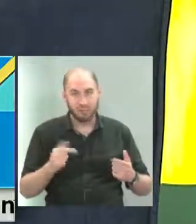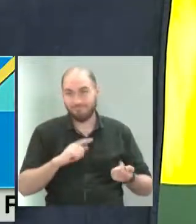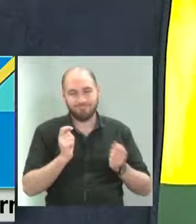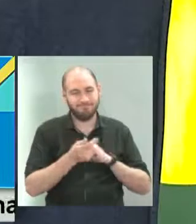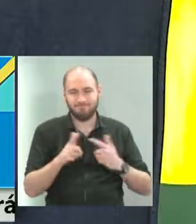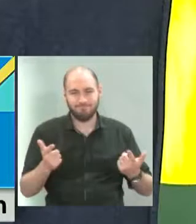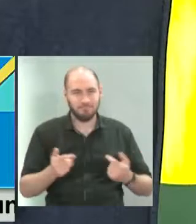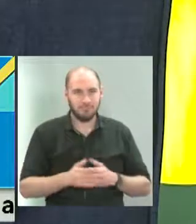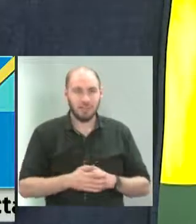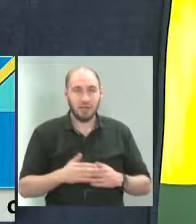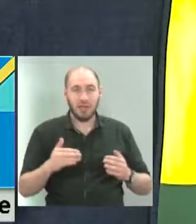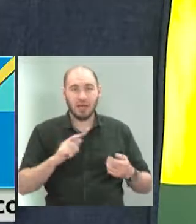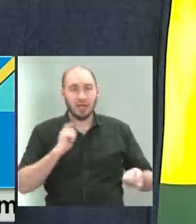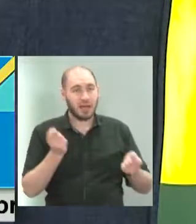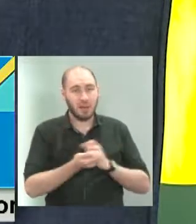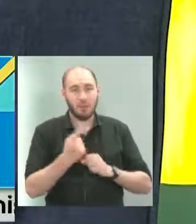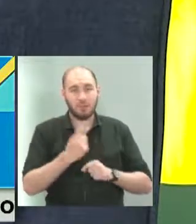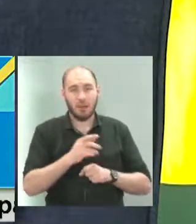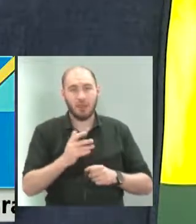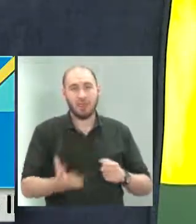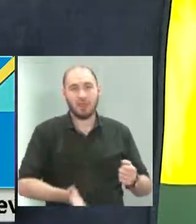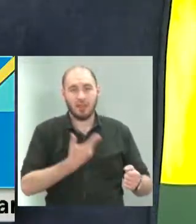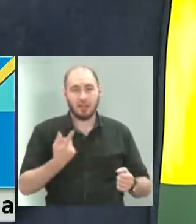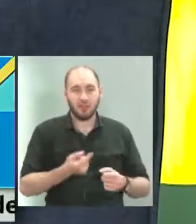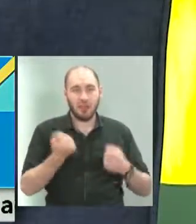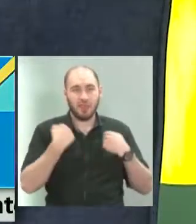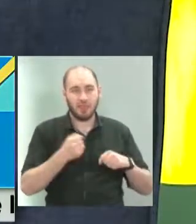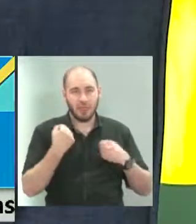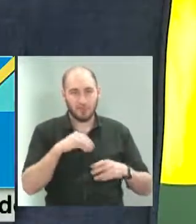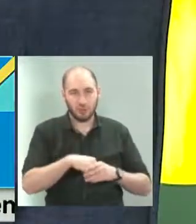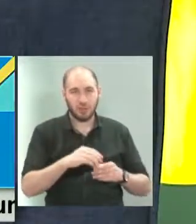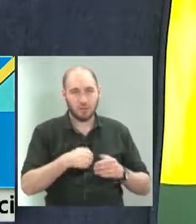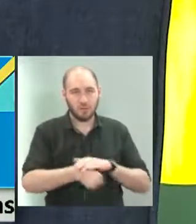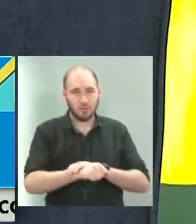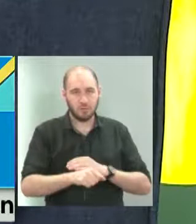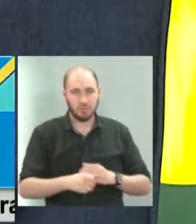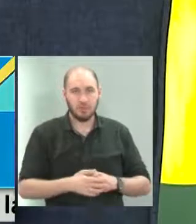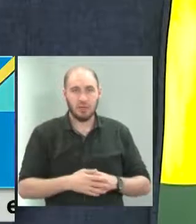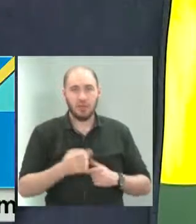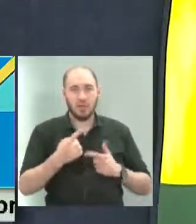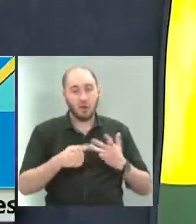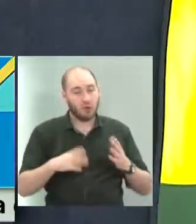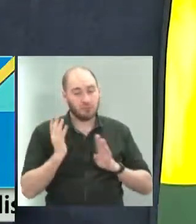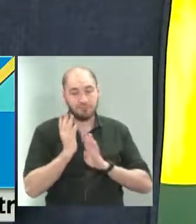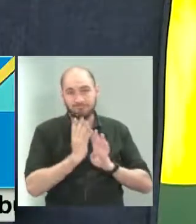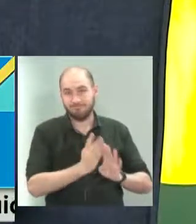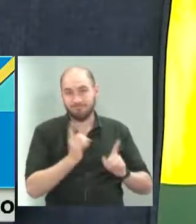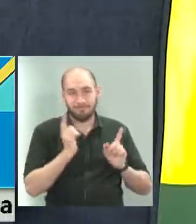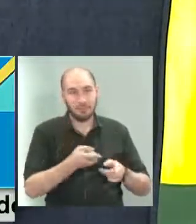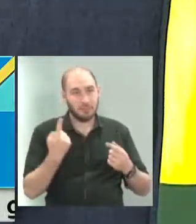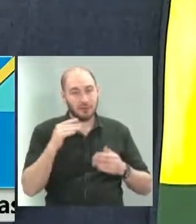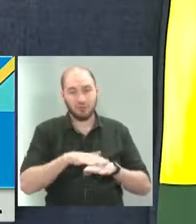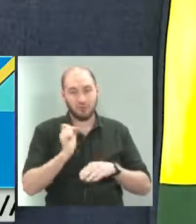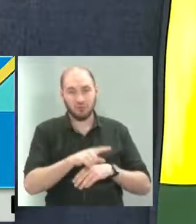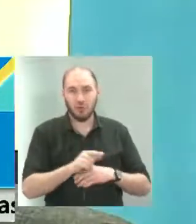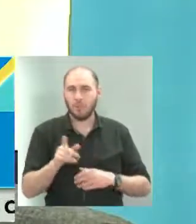cambiar. El cambio tiene que venir de los dirigentes del deporte, en este caso el fútbol, y todos los demás encolumnarnos, pero ellos tienen que tomar la bandera.